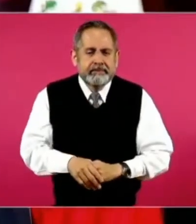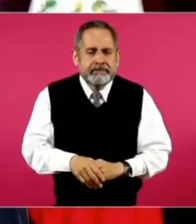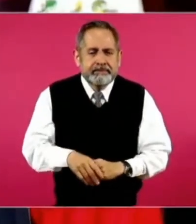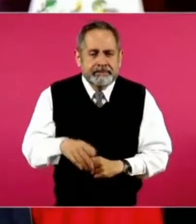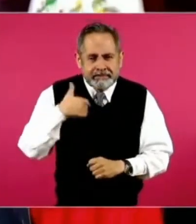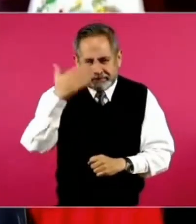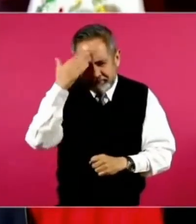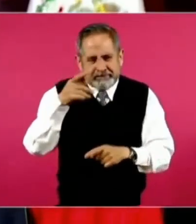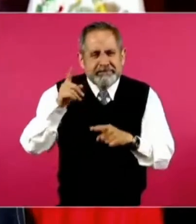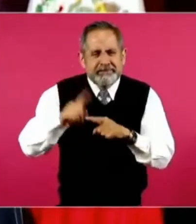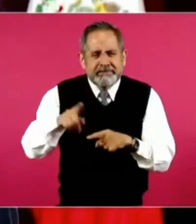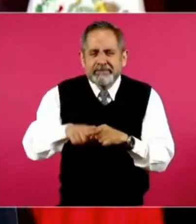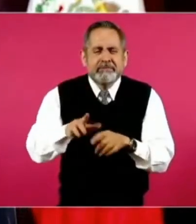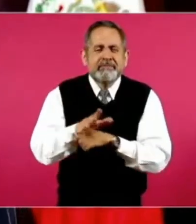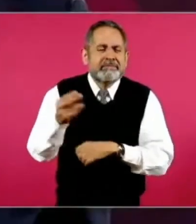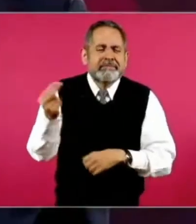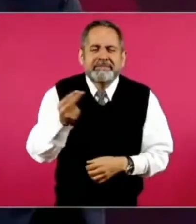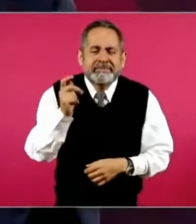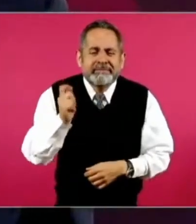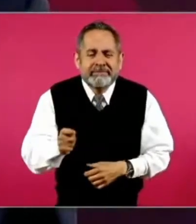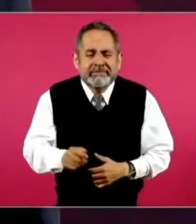¿saben qué se requiere?